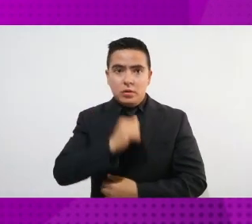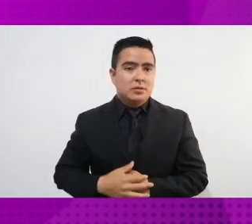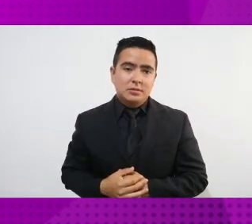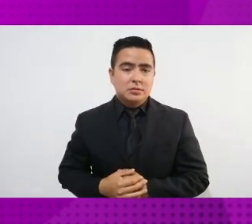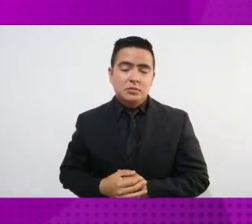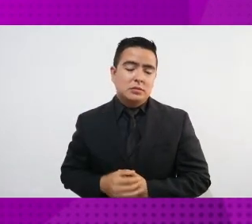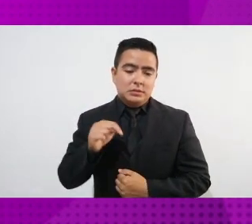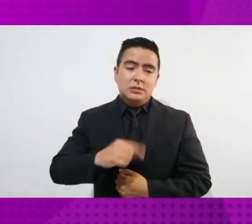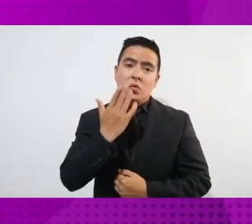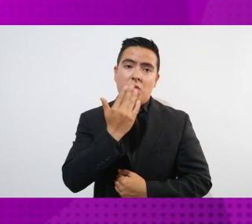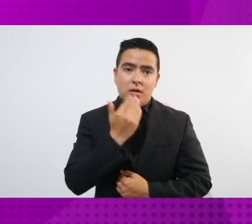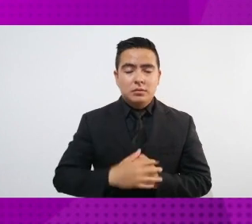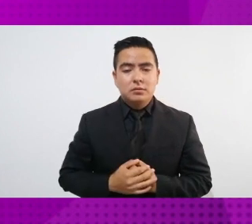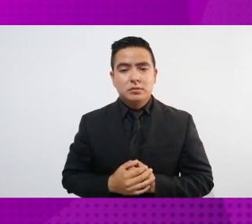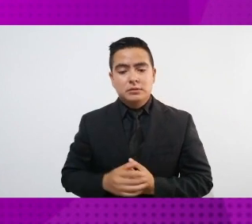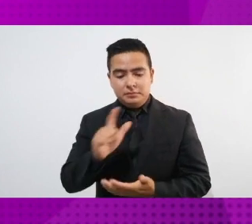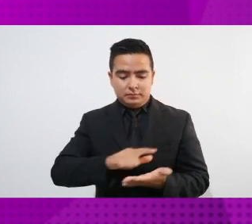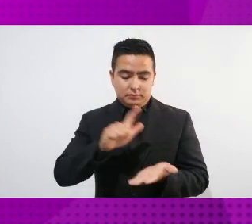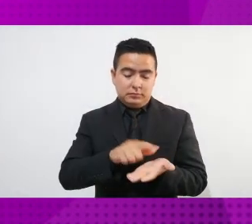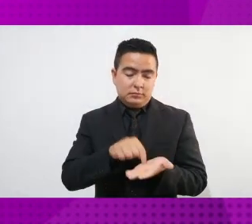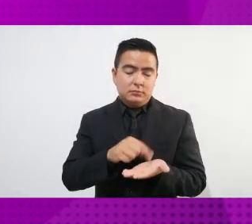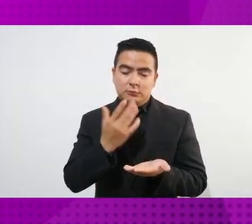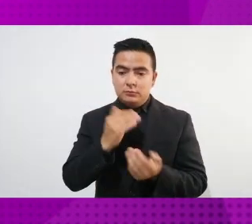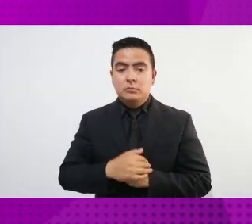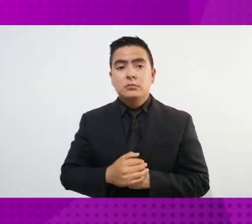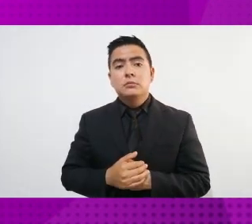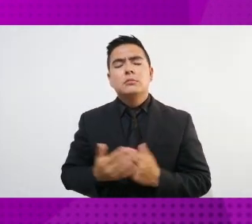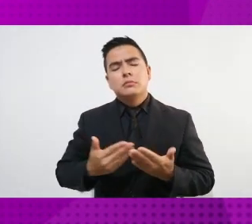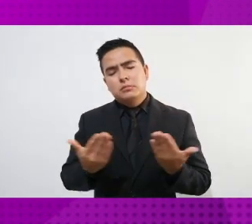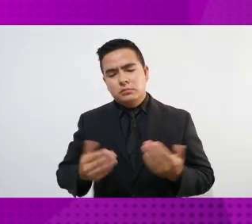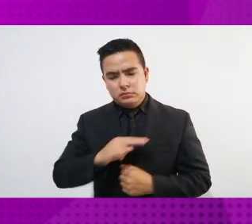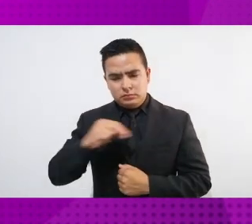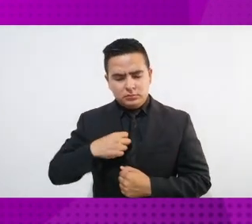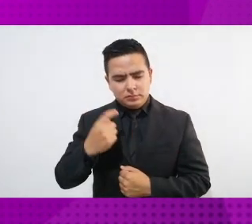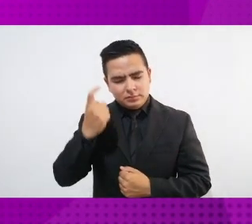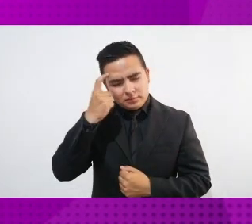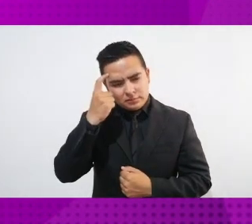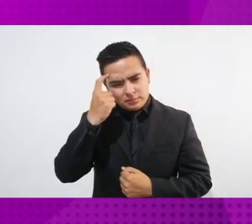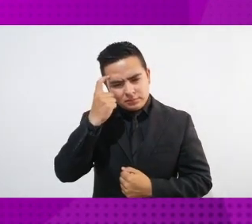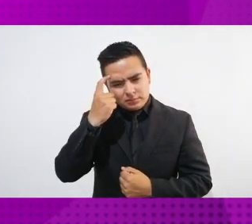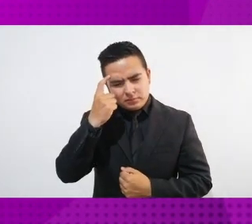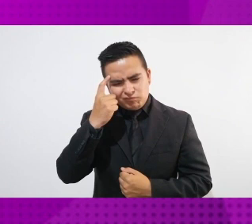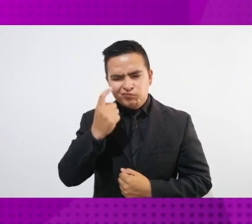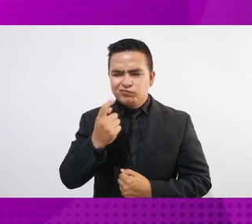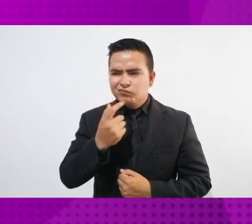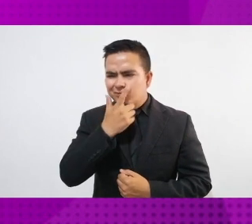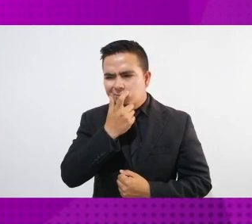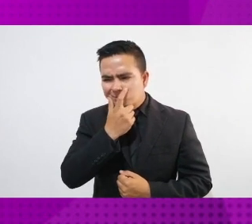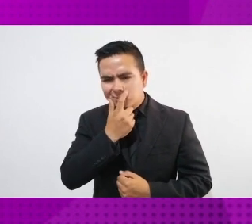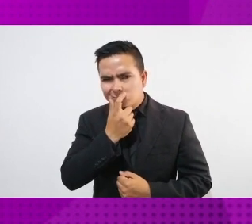para resolver una necesidad electiva como es de tipo. Y sin embargo, lo que sí tendríamos que, me parece a mí, que tomar en cuenta es